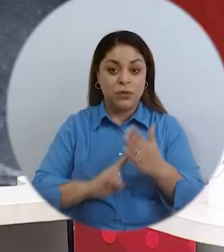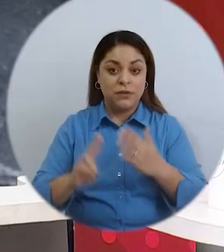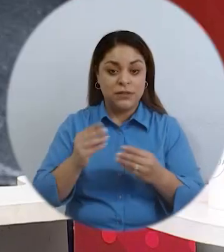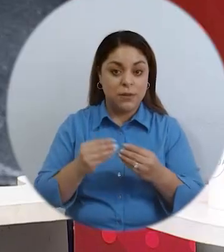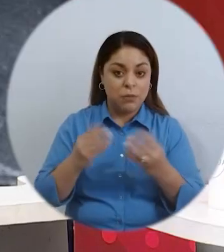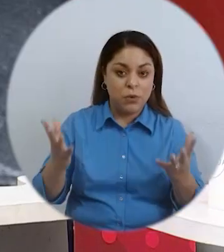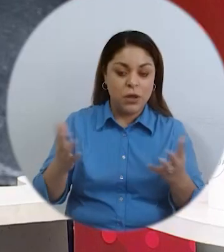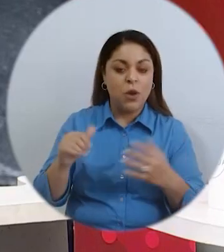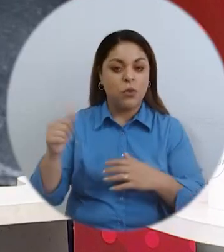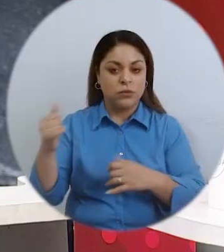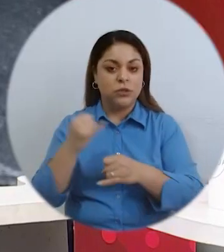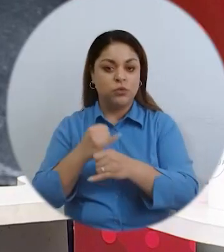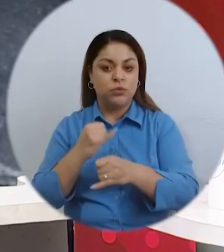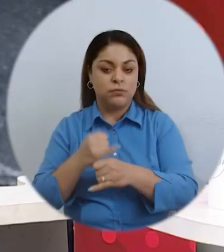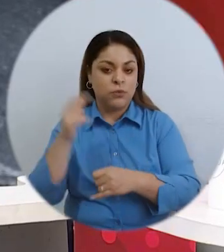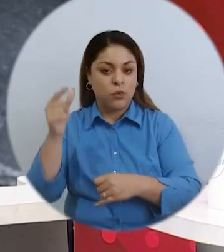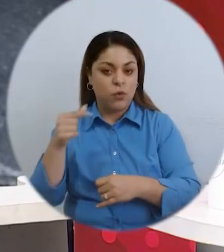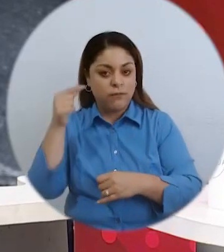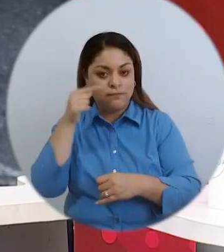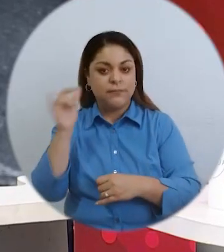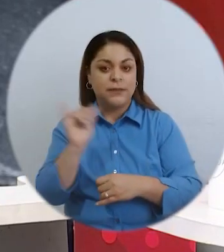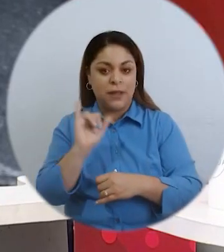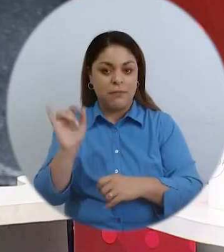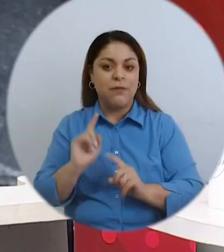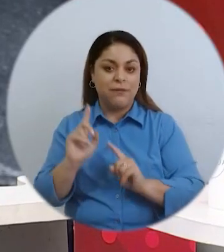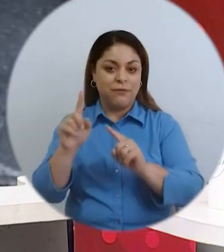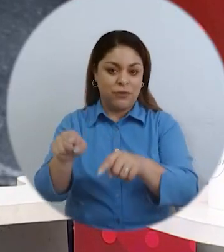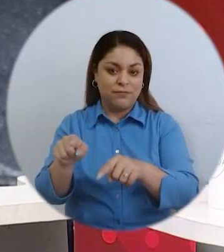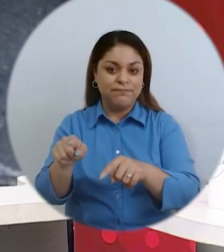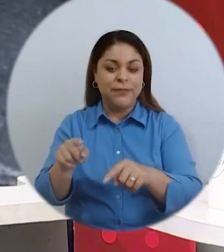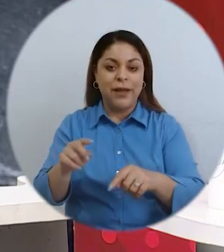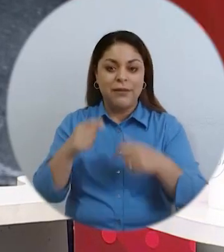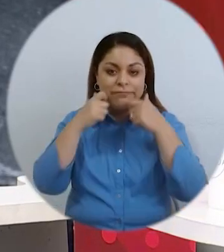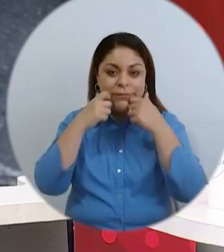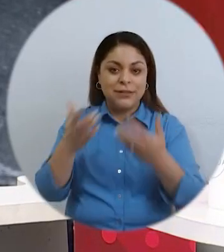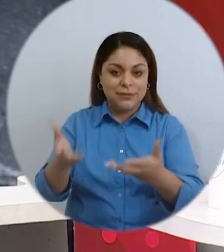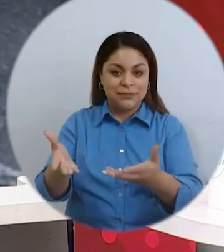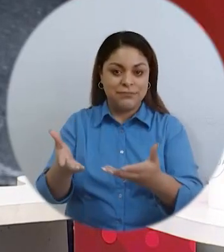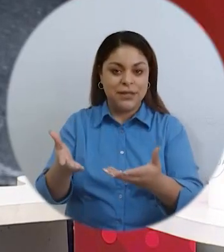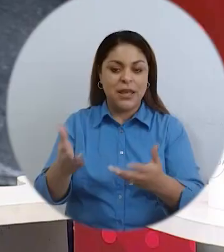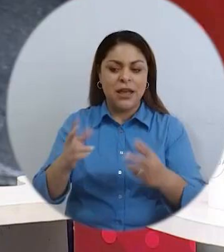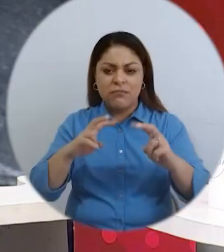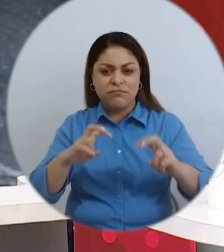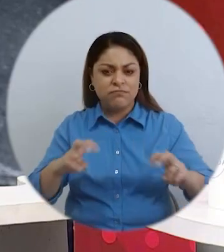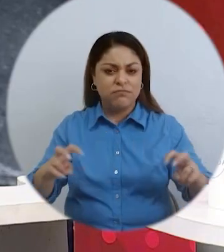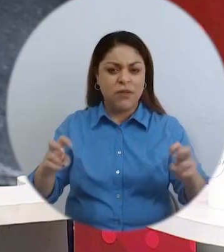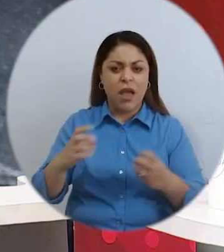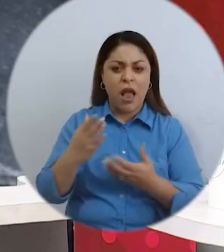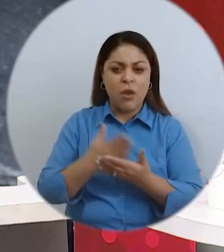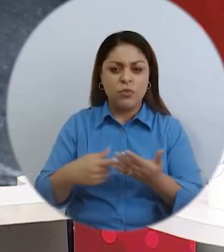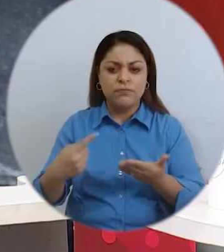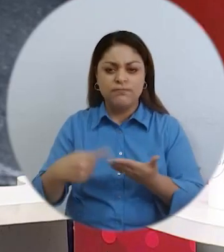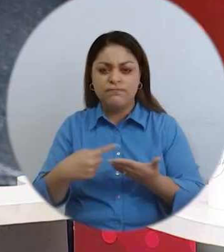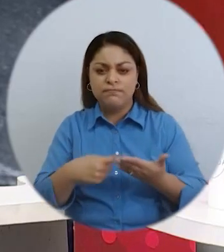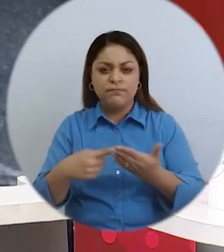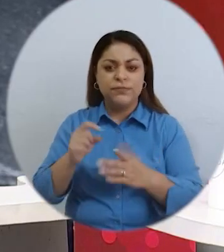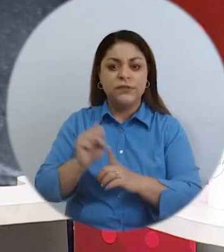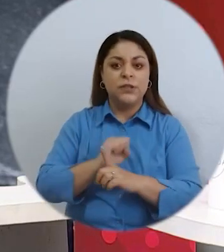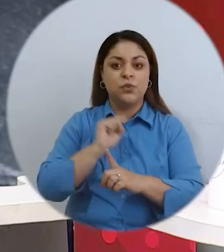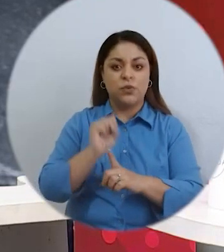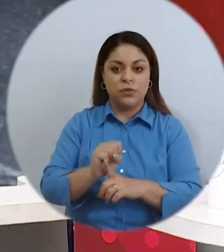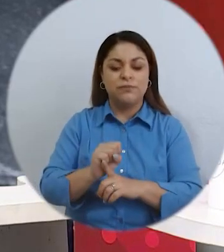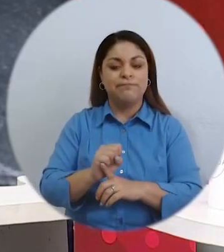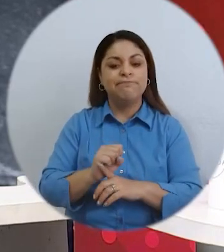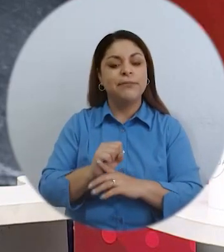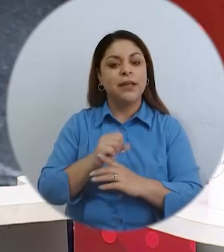universidades públicas y otras instituciones estatales estuvieron ahí, dijeron presente y analizaron las diferentes situaciones que enfrentan los océanos que de